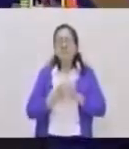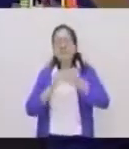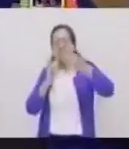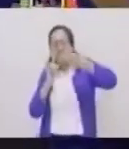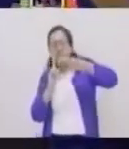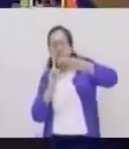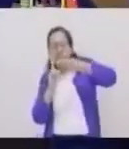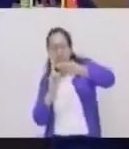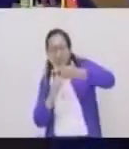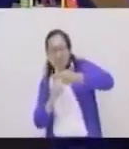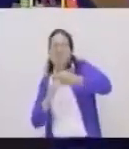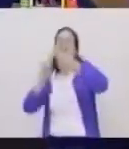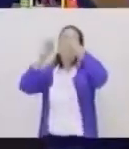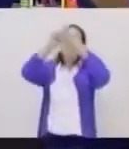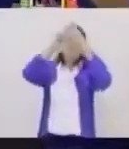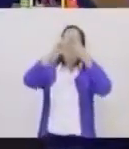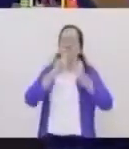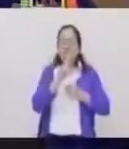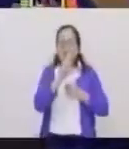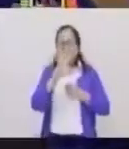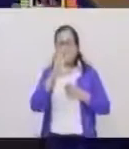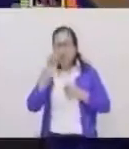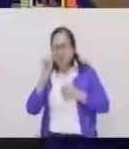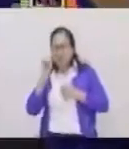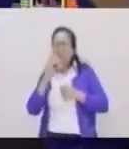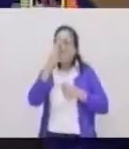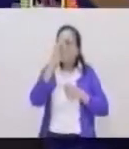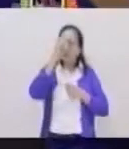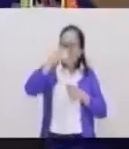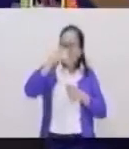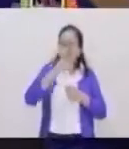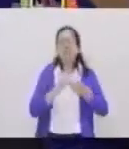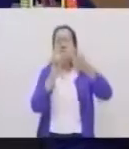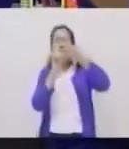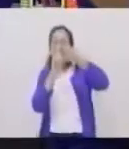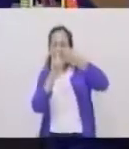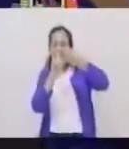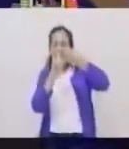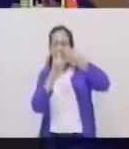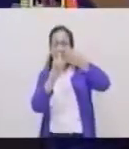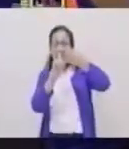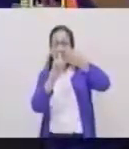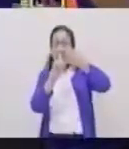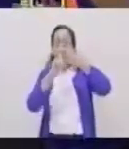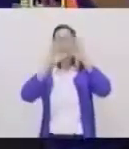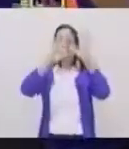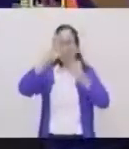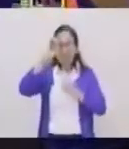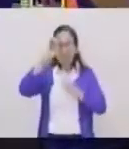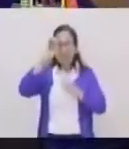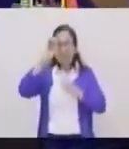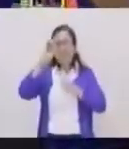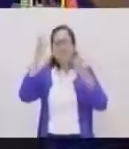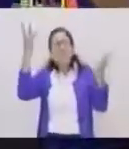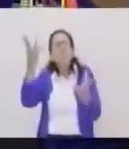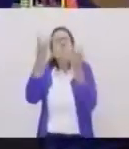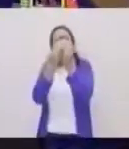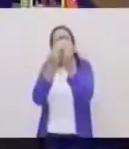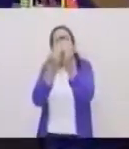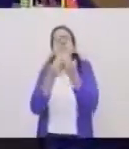el 80. Quiere decir que vamos a sumar. Tenemos 150 centímetros